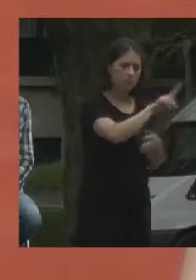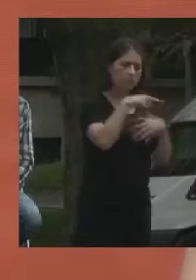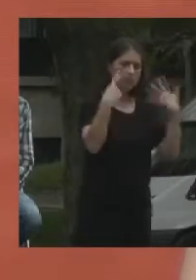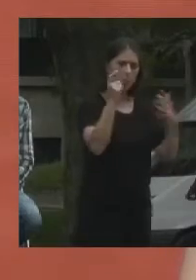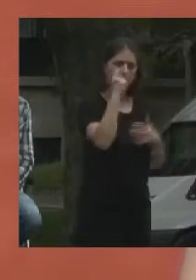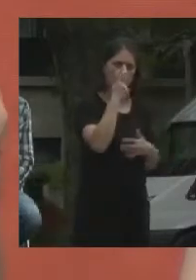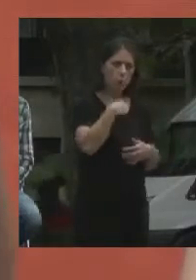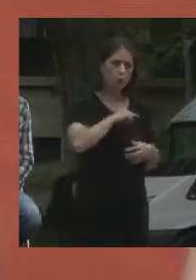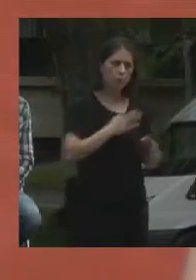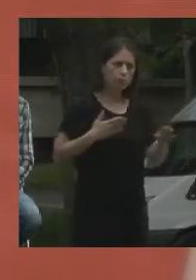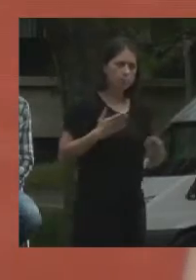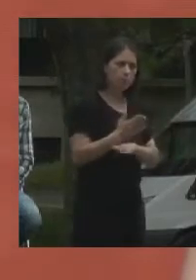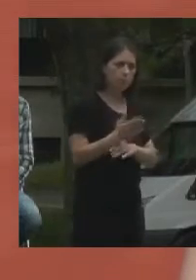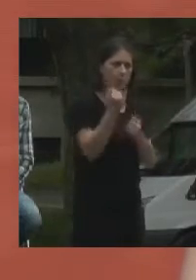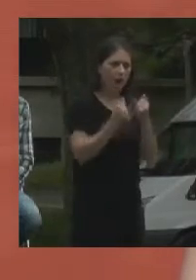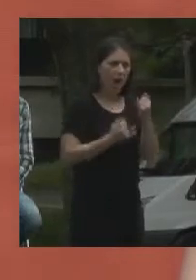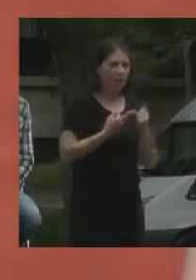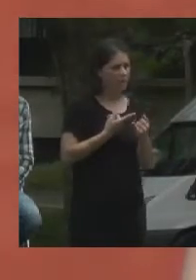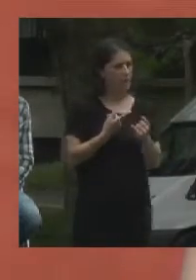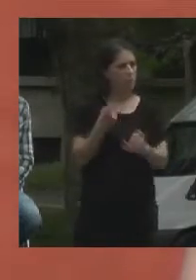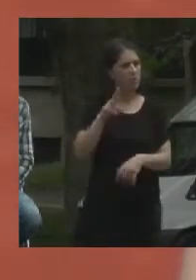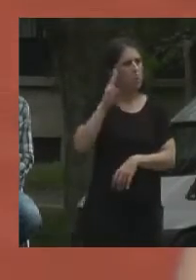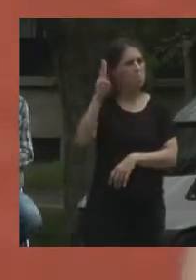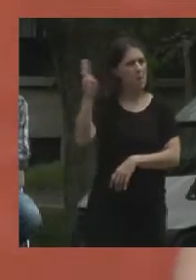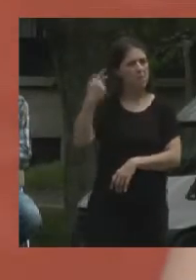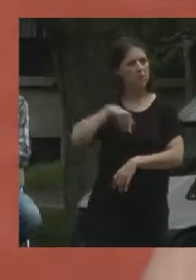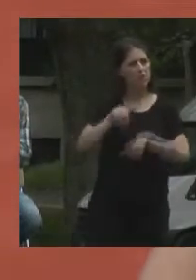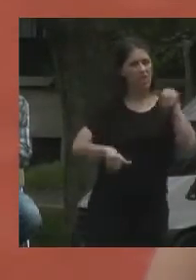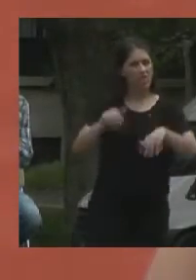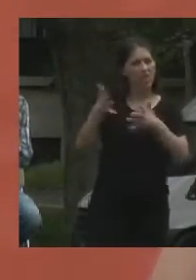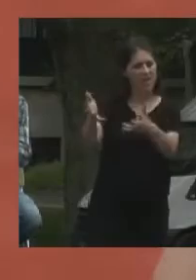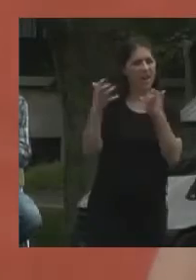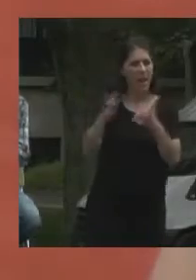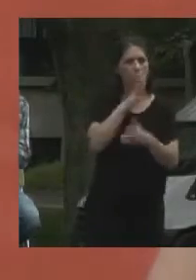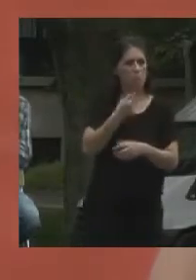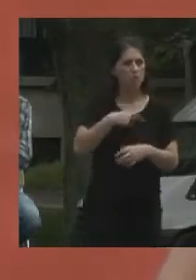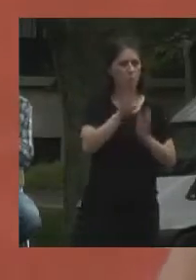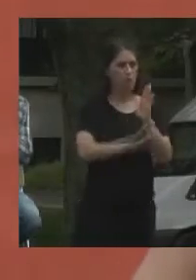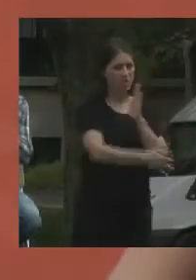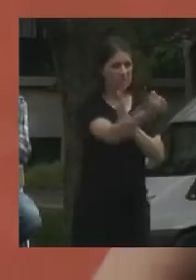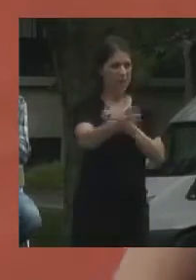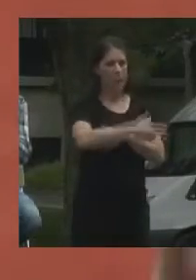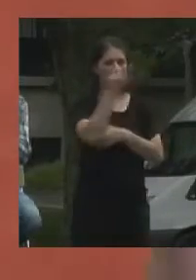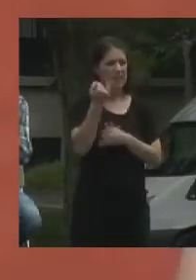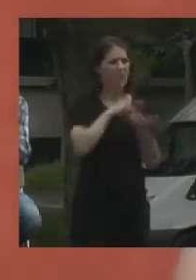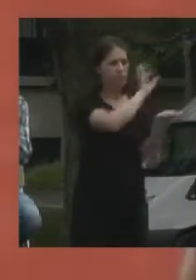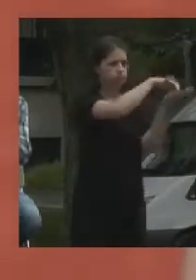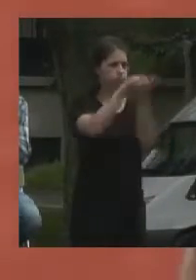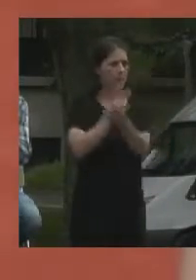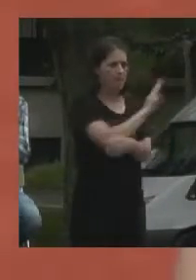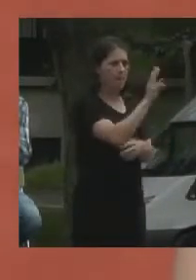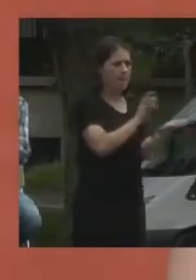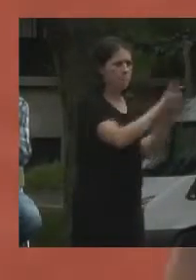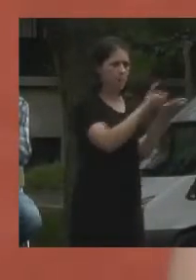xuño saímos e vamos a gañar as eleccións ao Partido Popular, porque estamos en condicións, e vamos a sacar das institucións ao